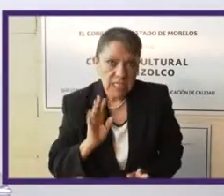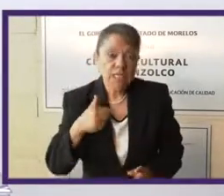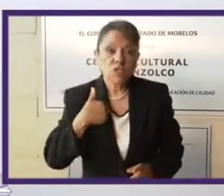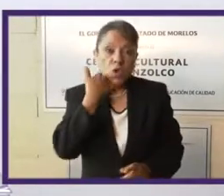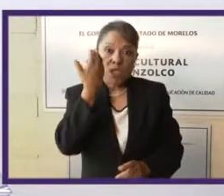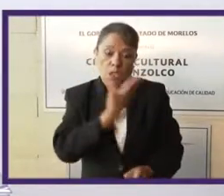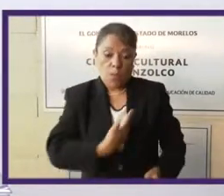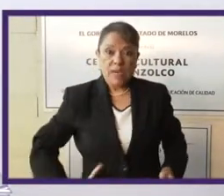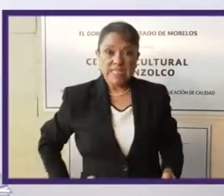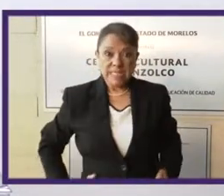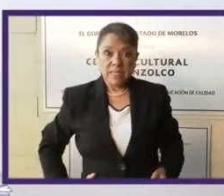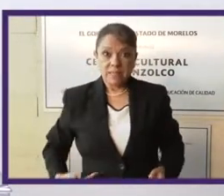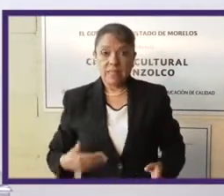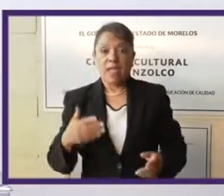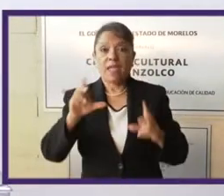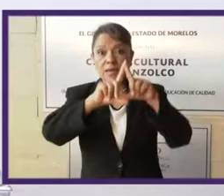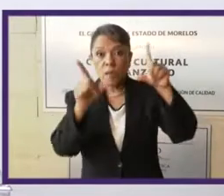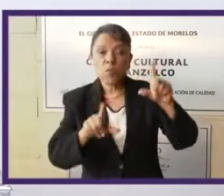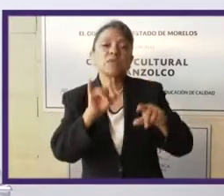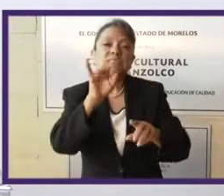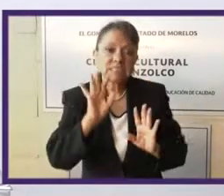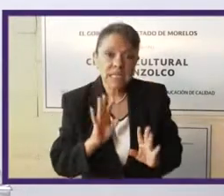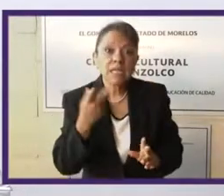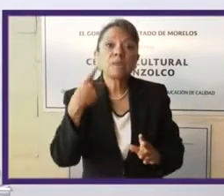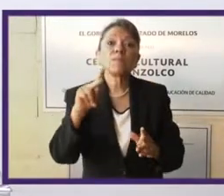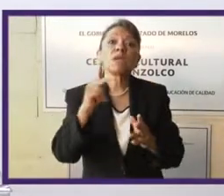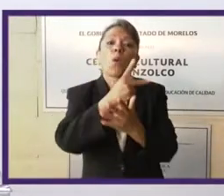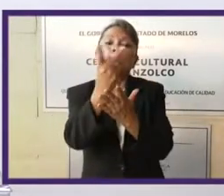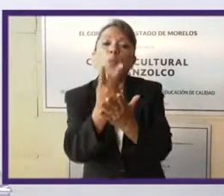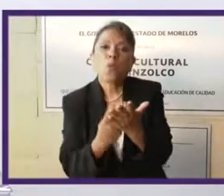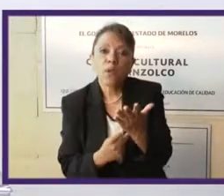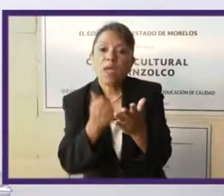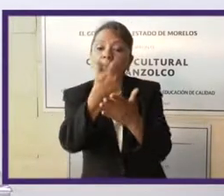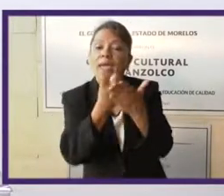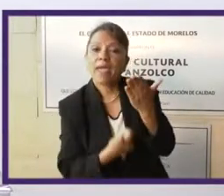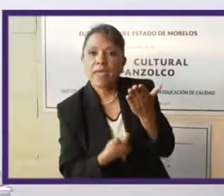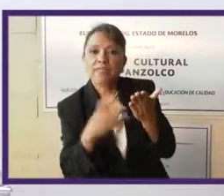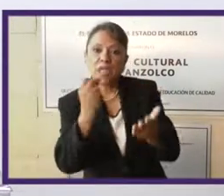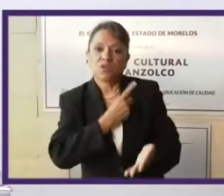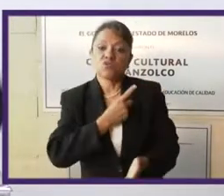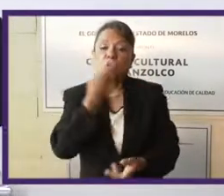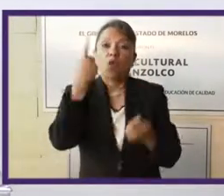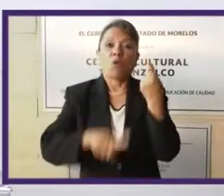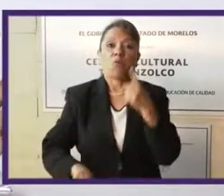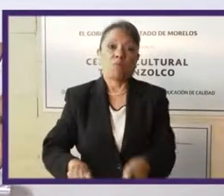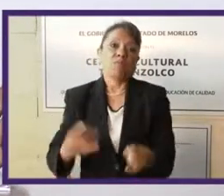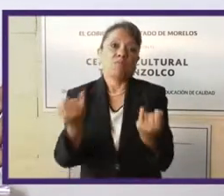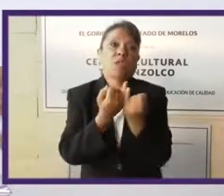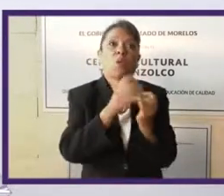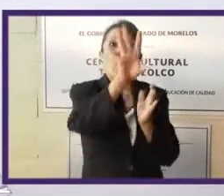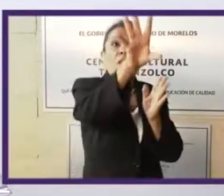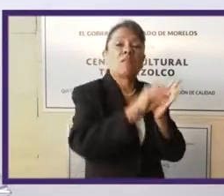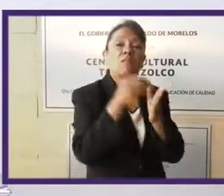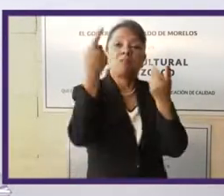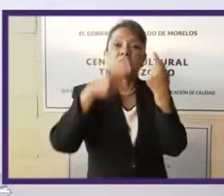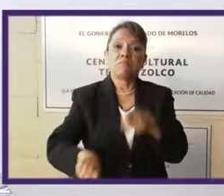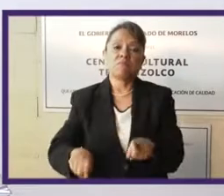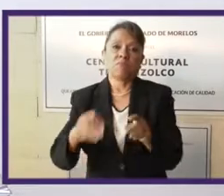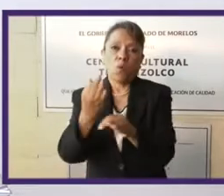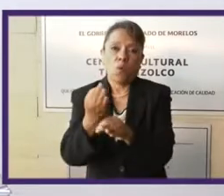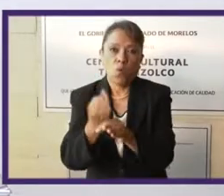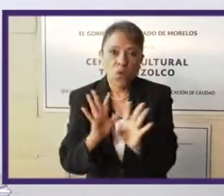presiente la república claro que sí pero con un programa y con una agenda no repetir el mismo esquema que está